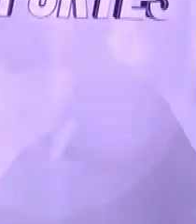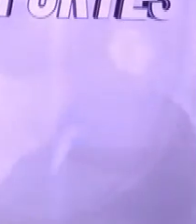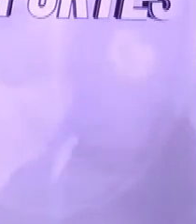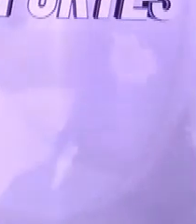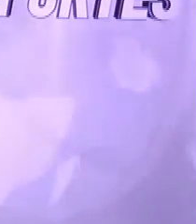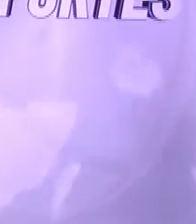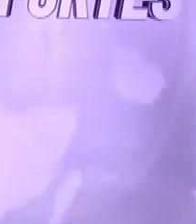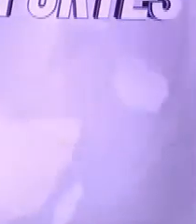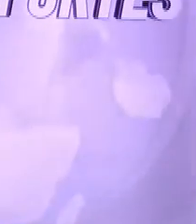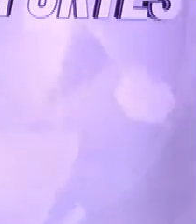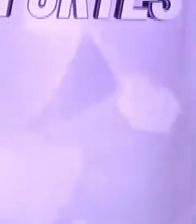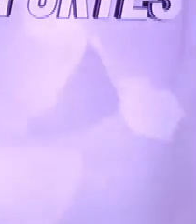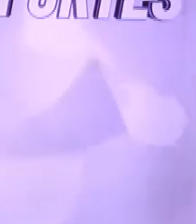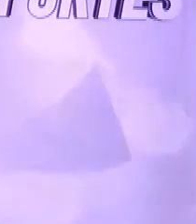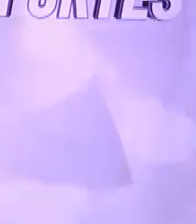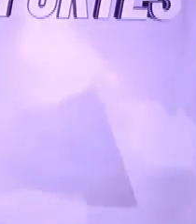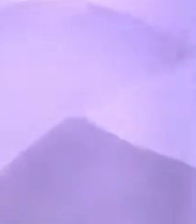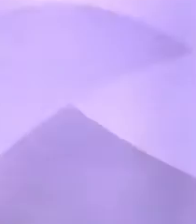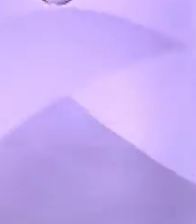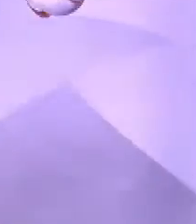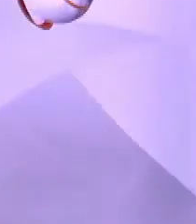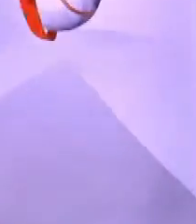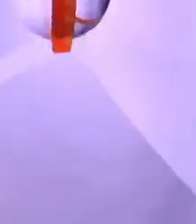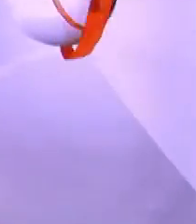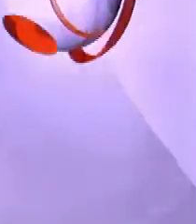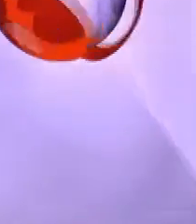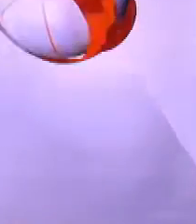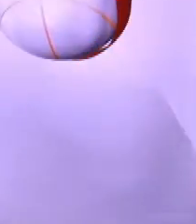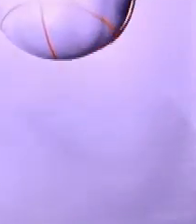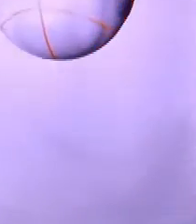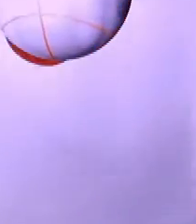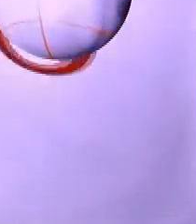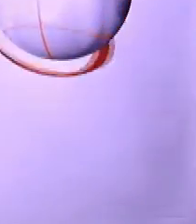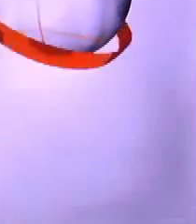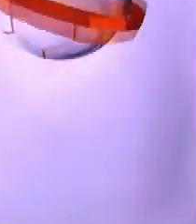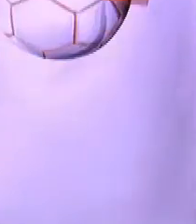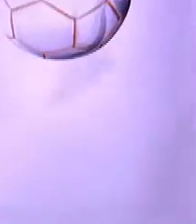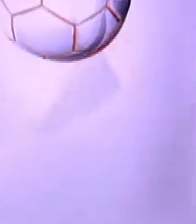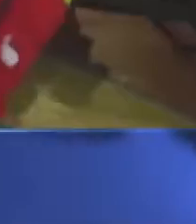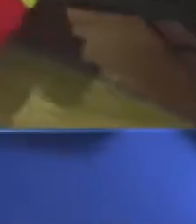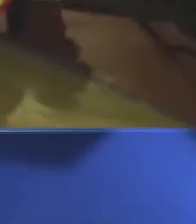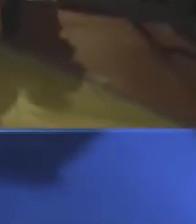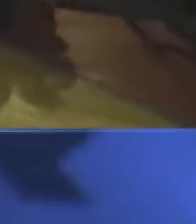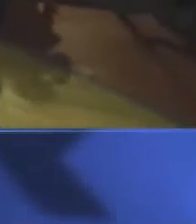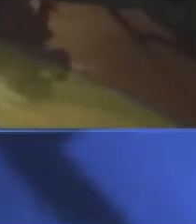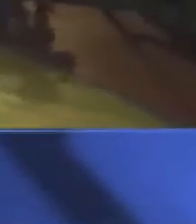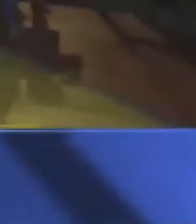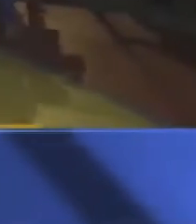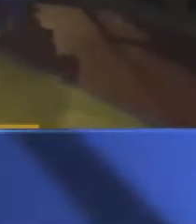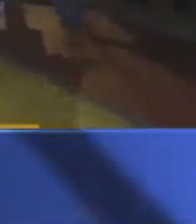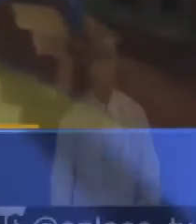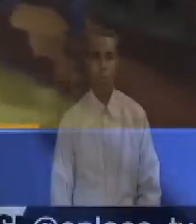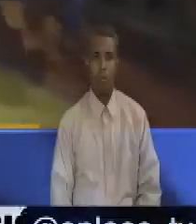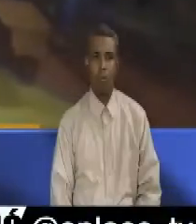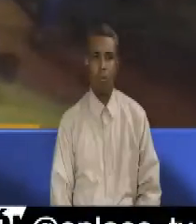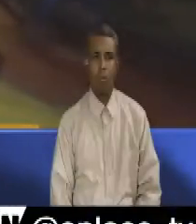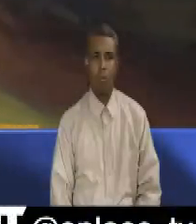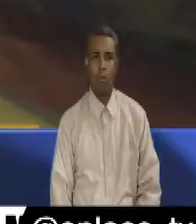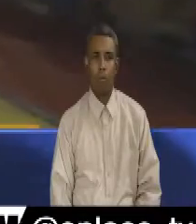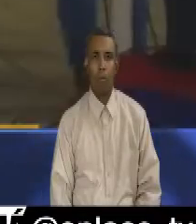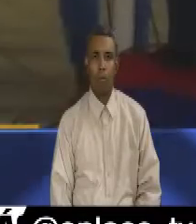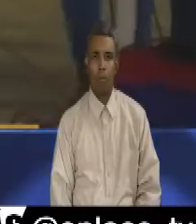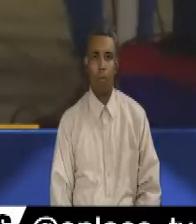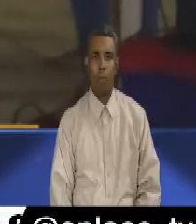Es por el momento todo en deportes, hacemos una pausa aquí en Enlace Noticias. Al regresar les tendremos detalles sobre la campaña de cultura ciudadana que adelanta